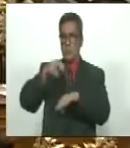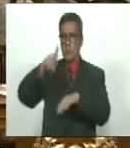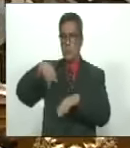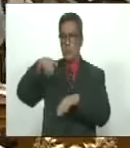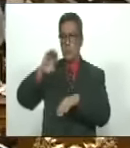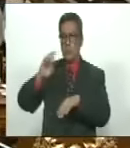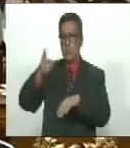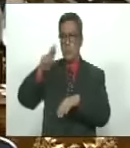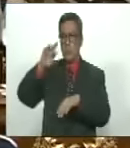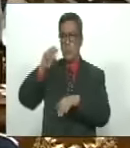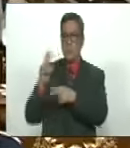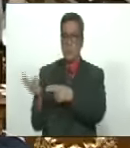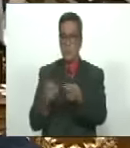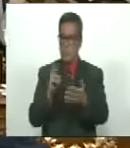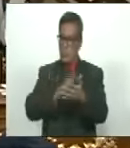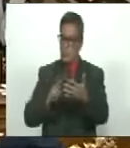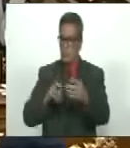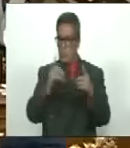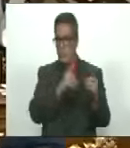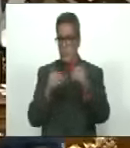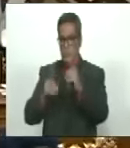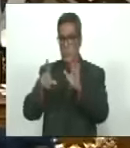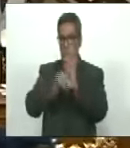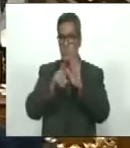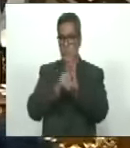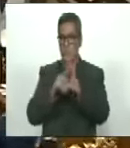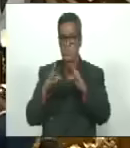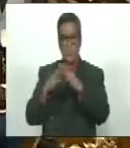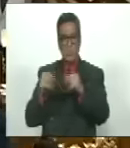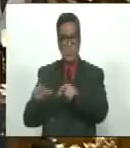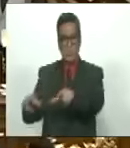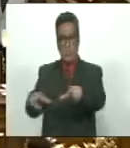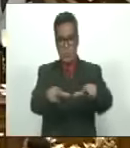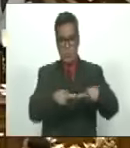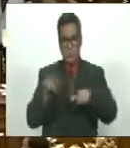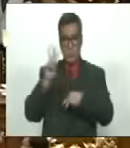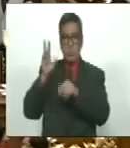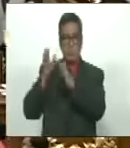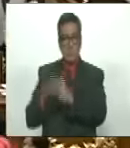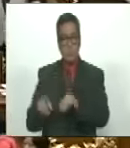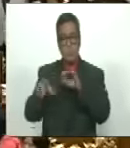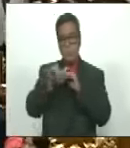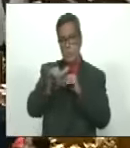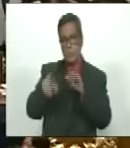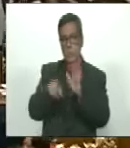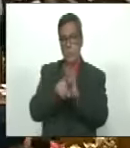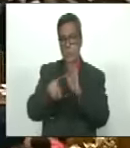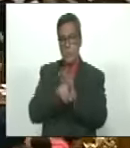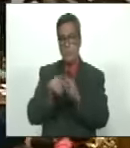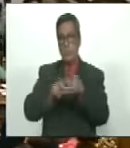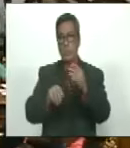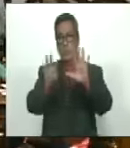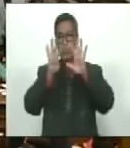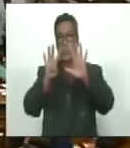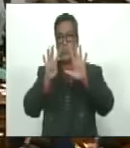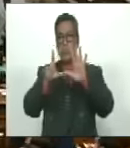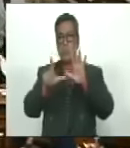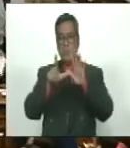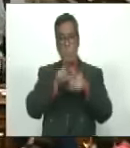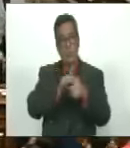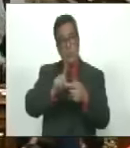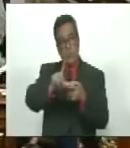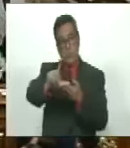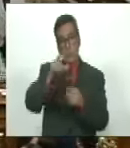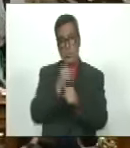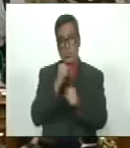Pedro Infante, invitó a leer y a debatir esta ley en todos los lugares de Venezuela, al igual que recordó las 9 líneas de trabajo